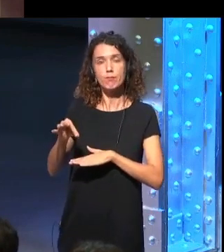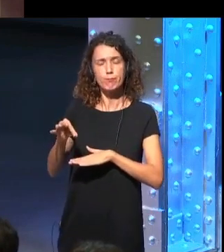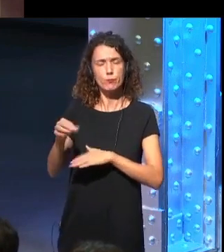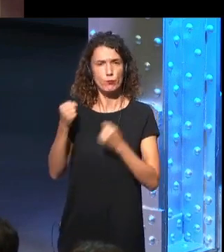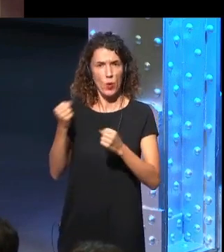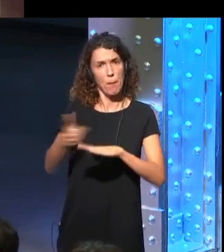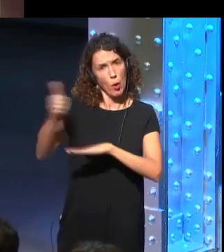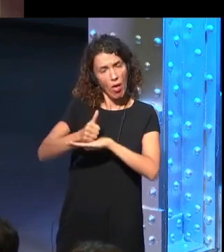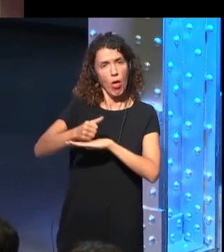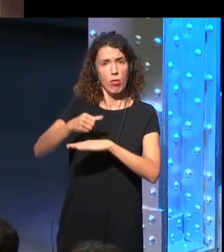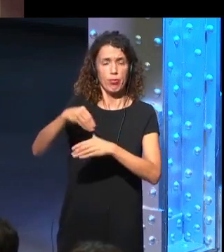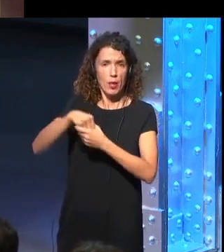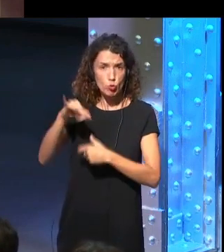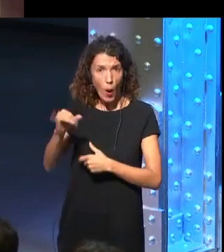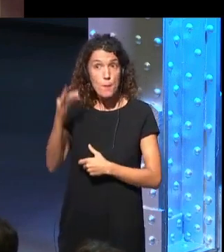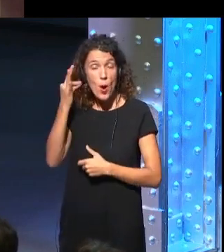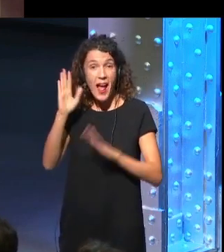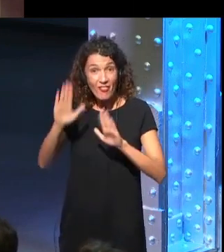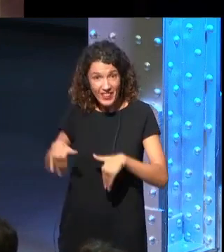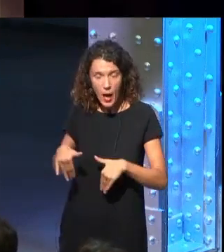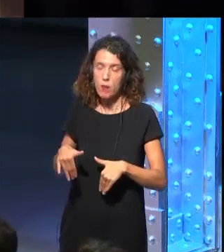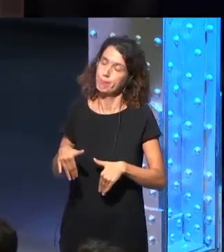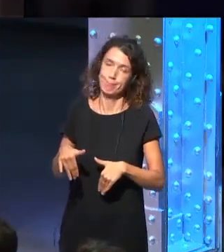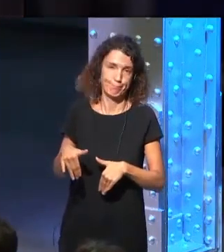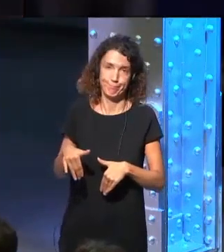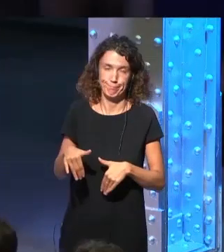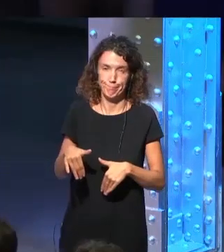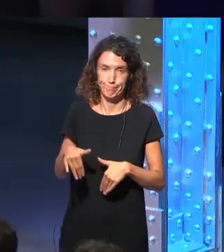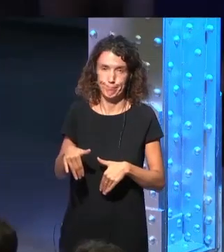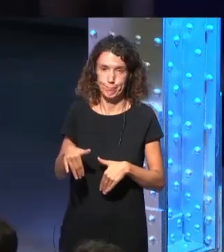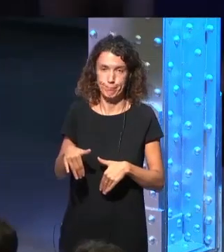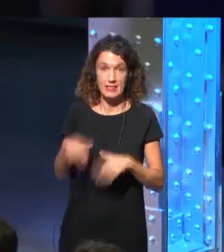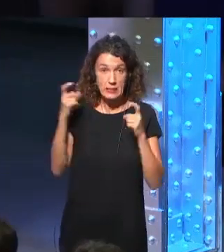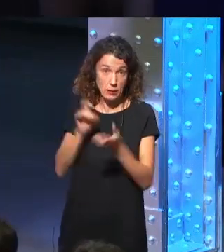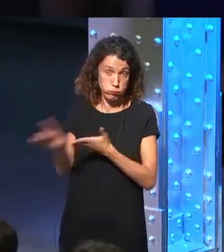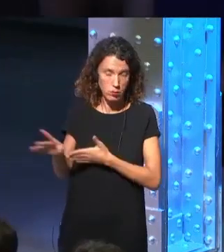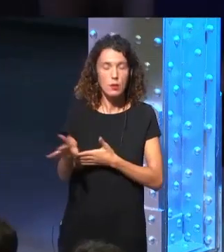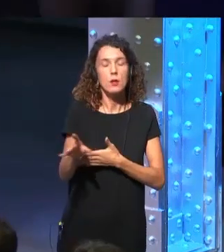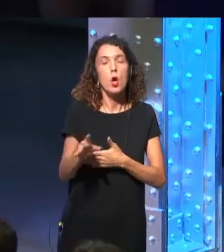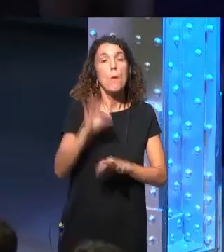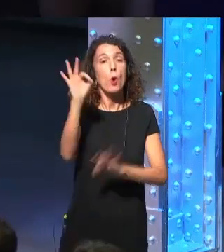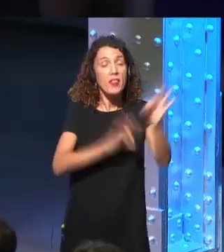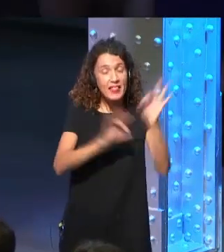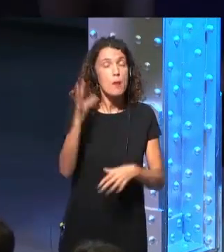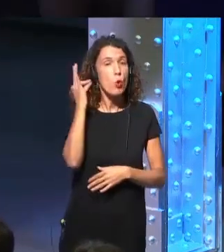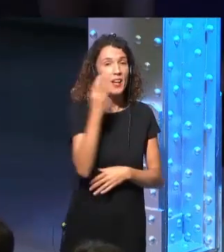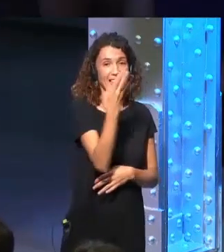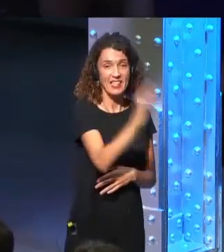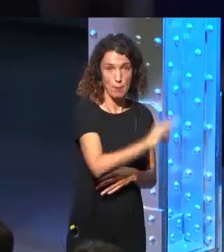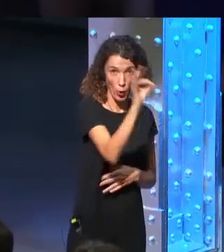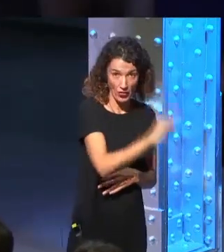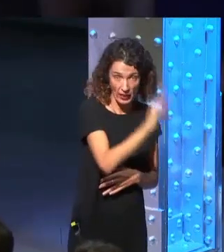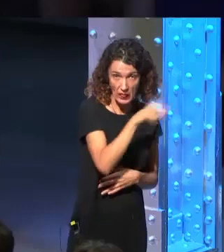ejercer un poder muy grande. El porcentaje de mujeres, por ejemplo, en el Reino Unido es